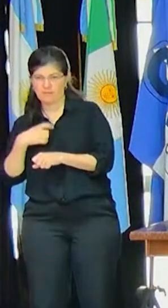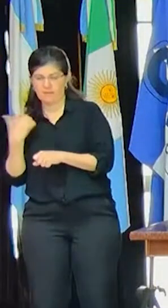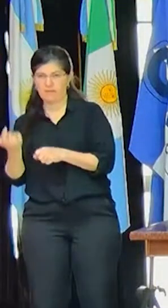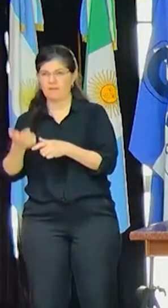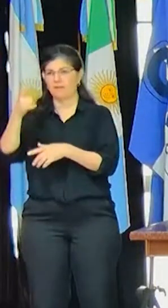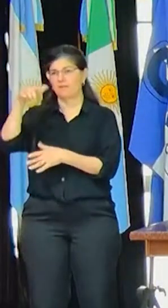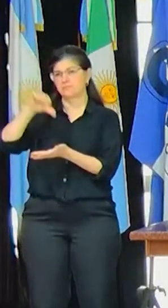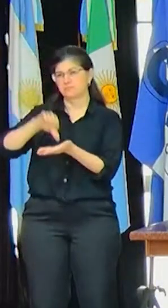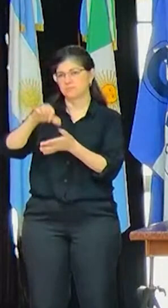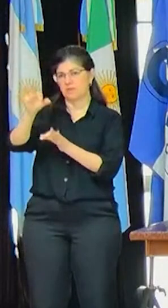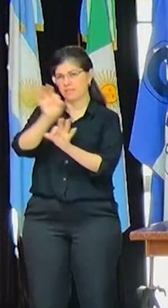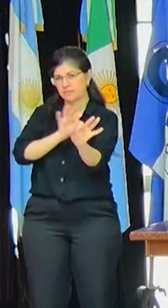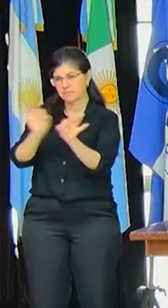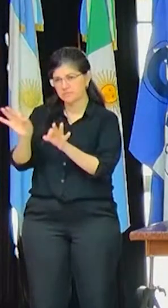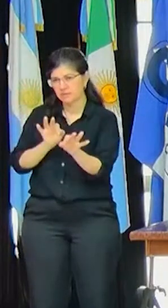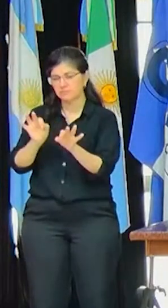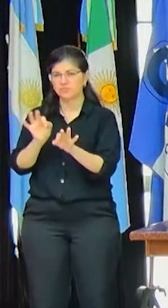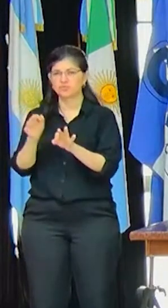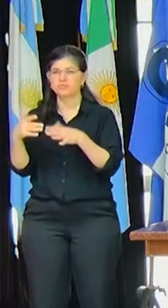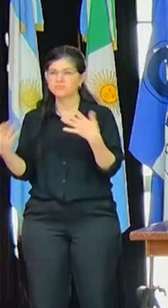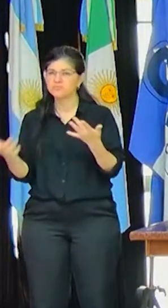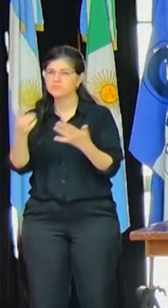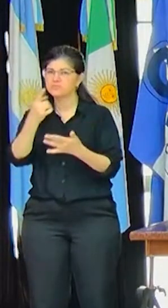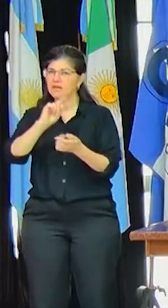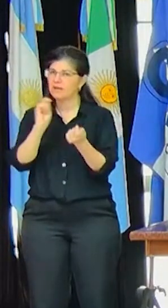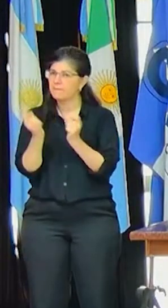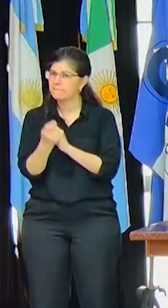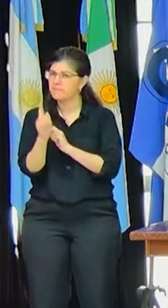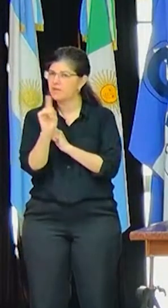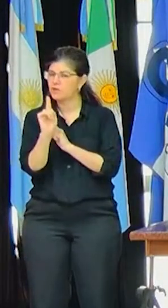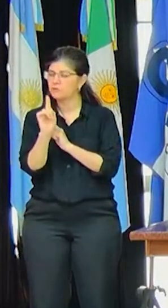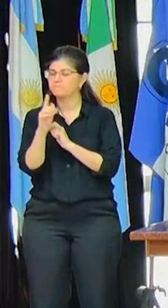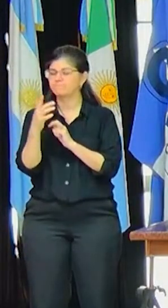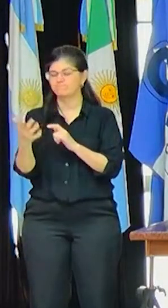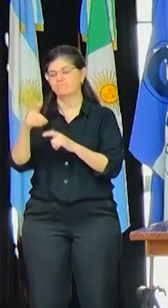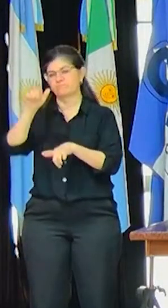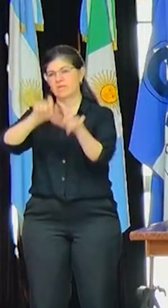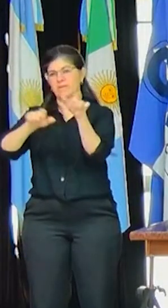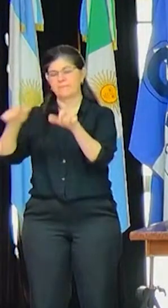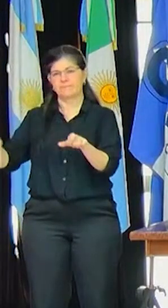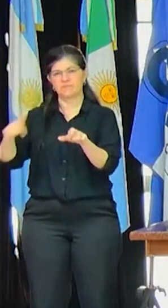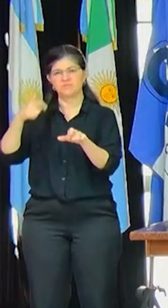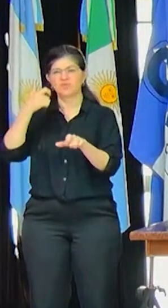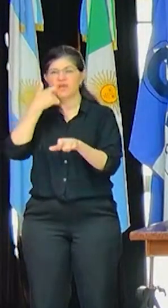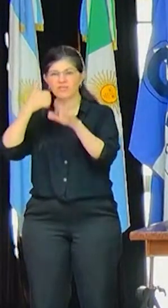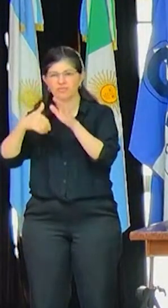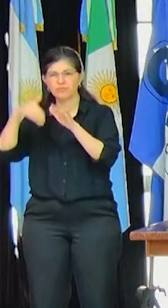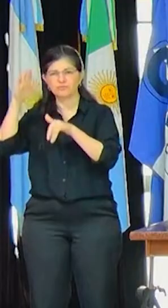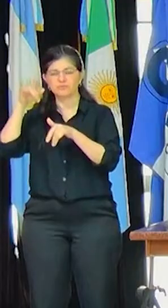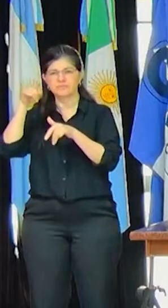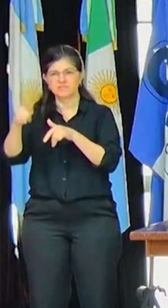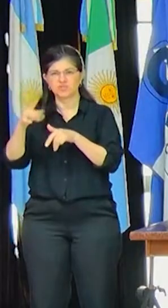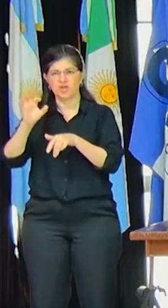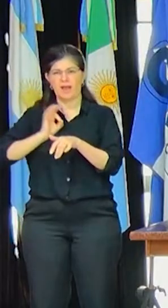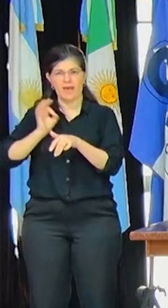ciudades, los paradigmas en general, vamos a tener una legión de personas mayores que van a vivir cada vez